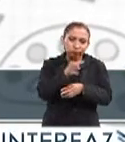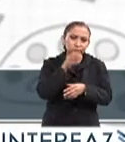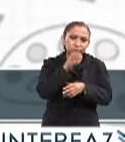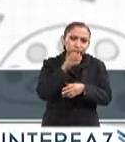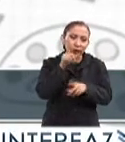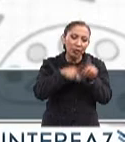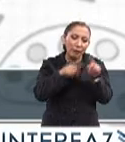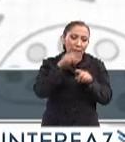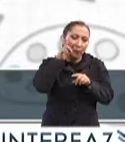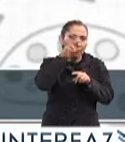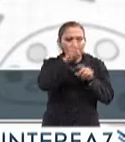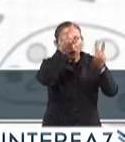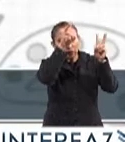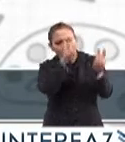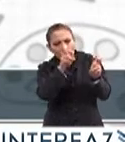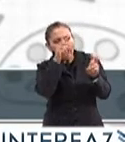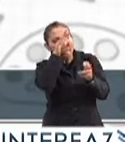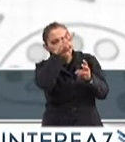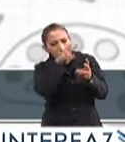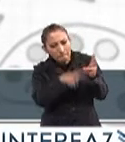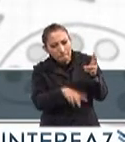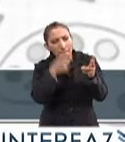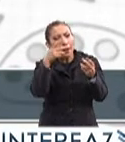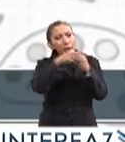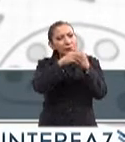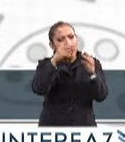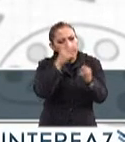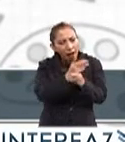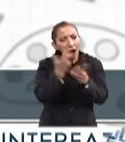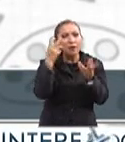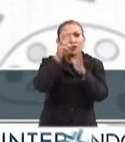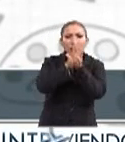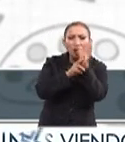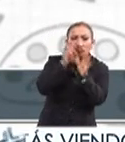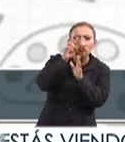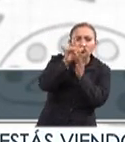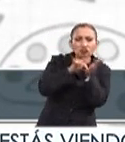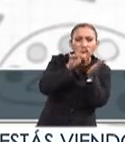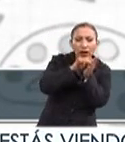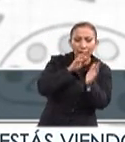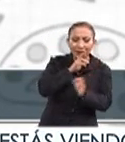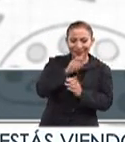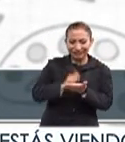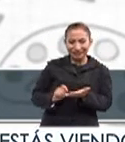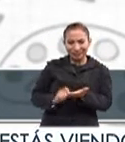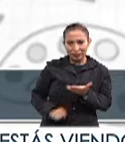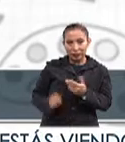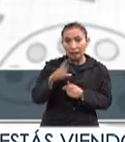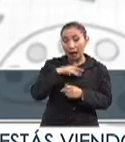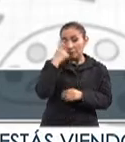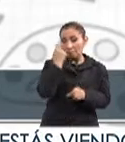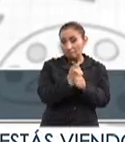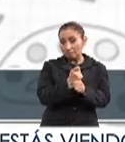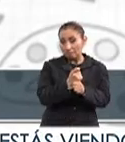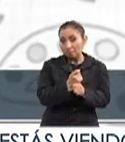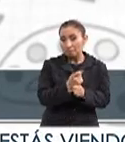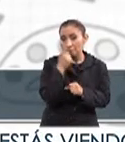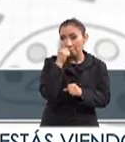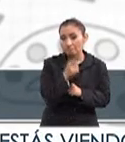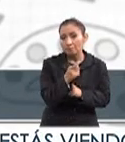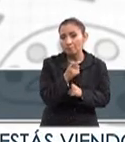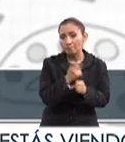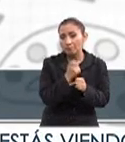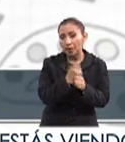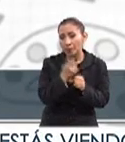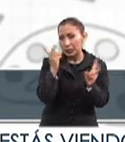contestando conforme va viendo los materiales, los videos. Y aquí hay un